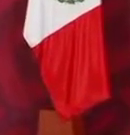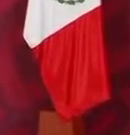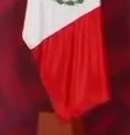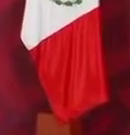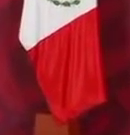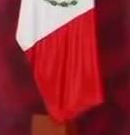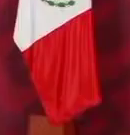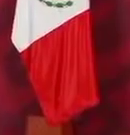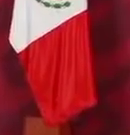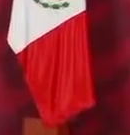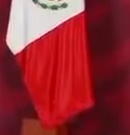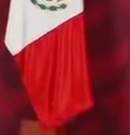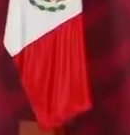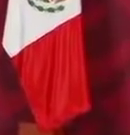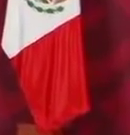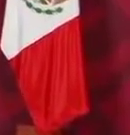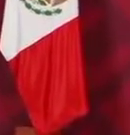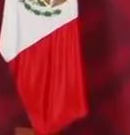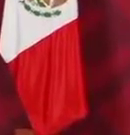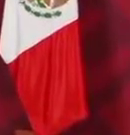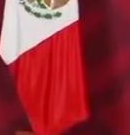de manera hipócrita,